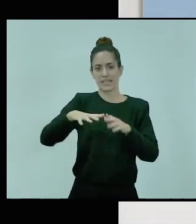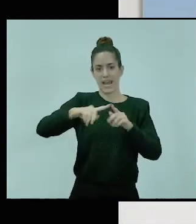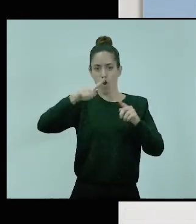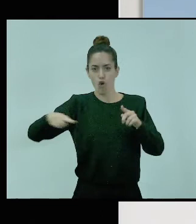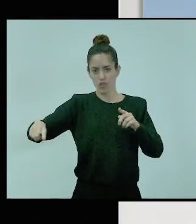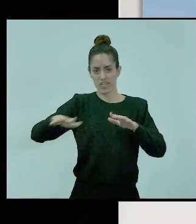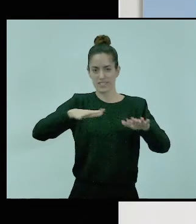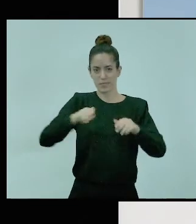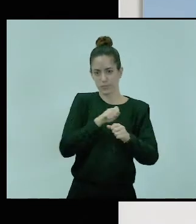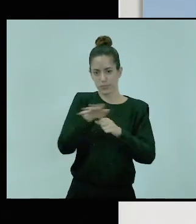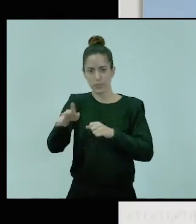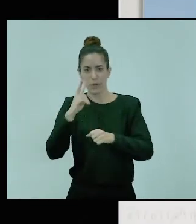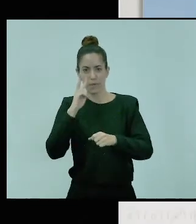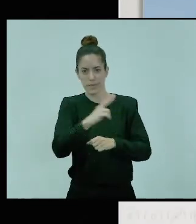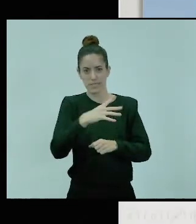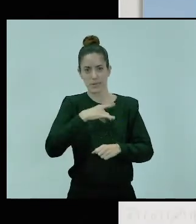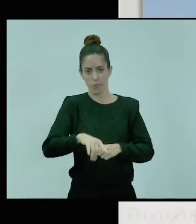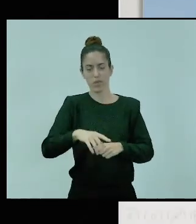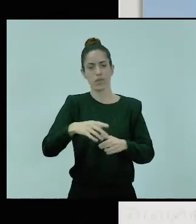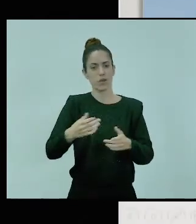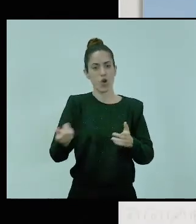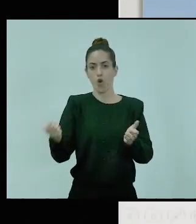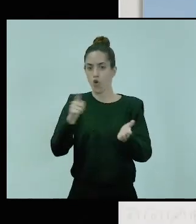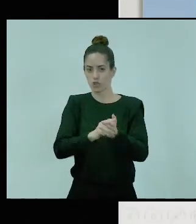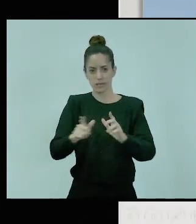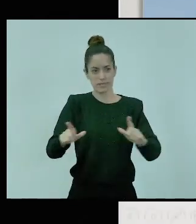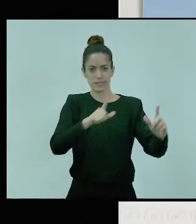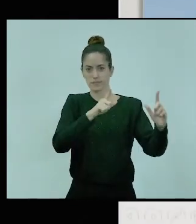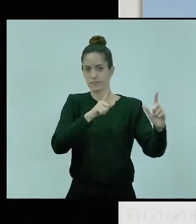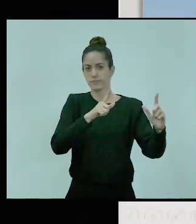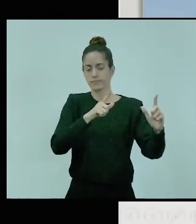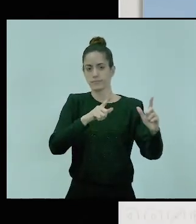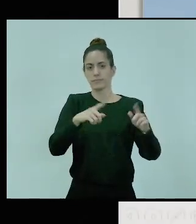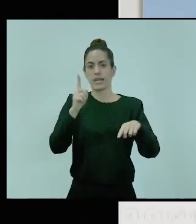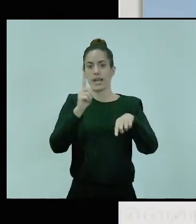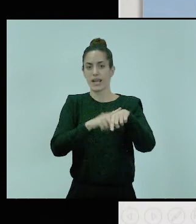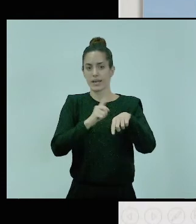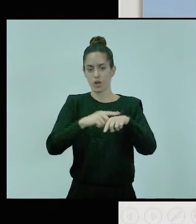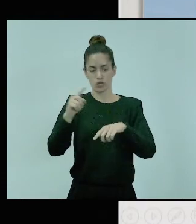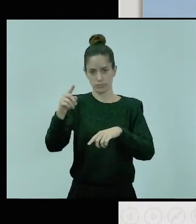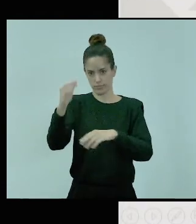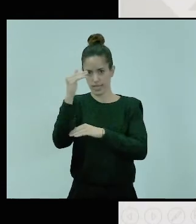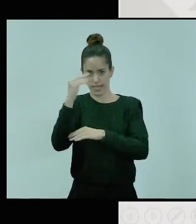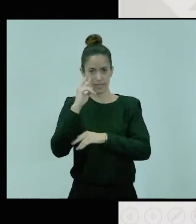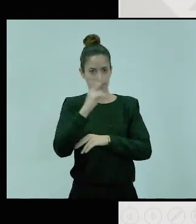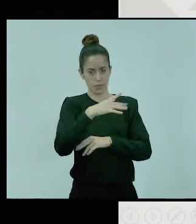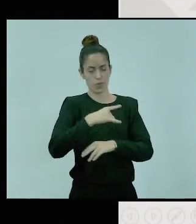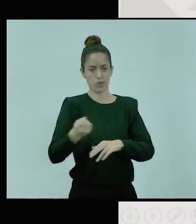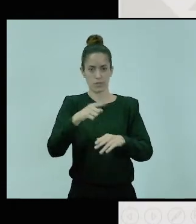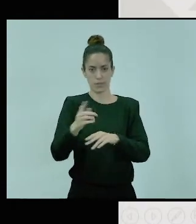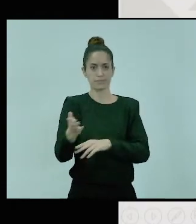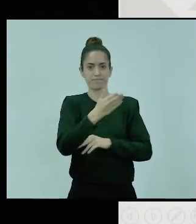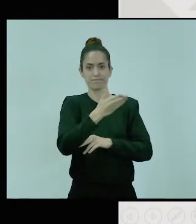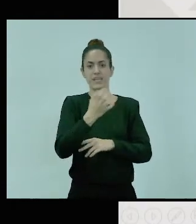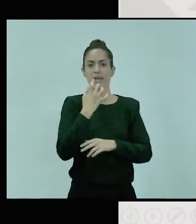que lo atravesó. Vuelvo a ponerlos aquí, vuelve a aparecer el reloj de la iglesia. Tenemos